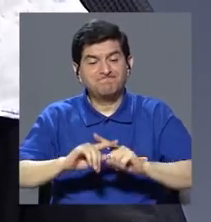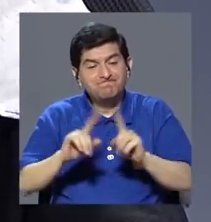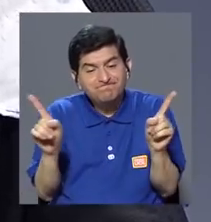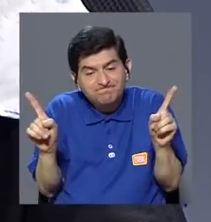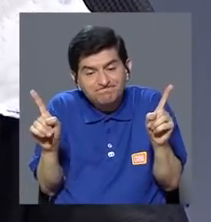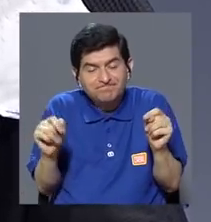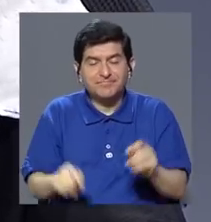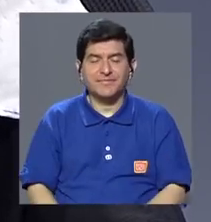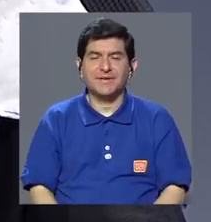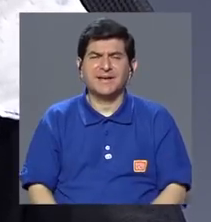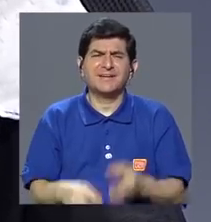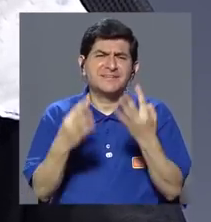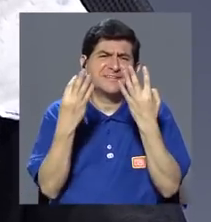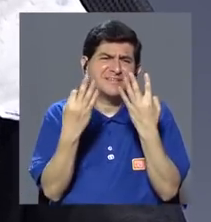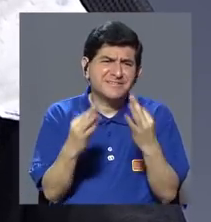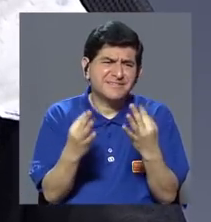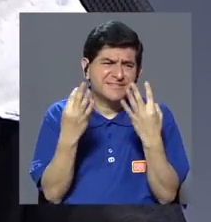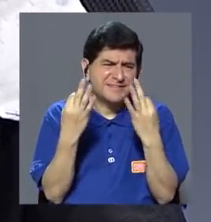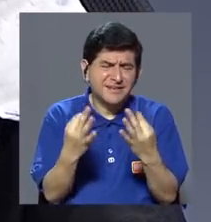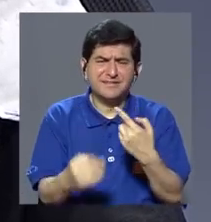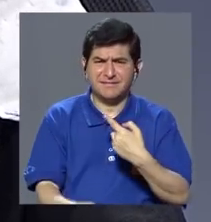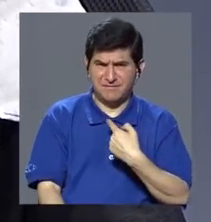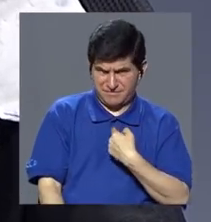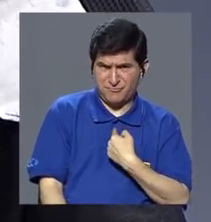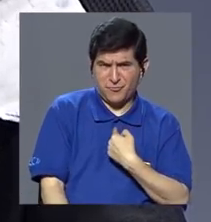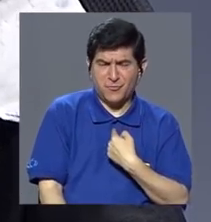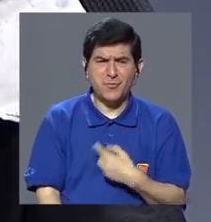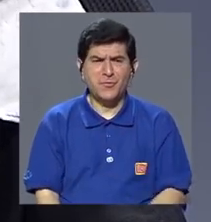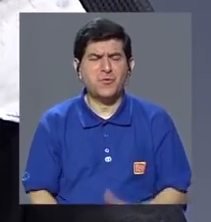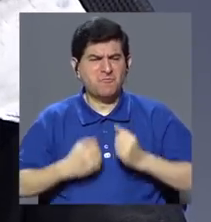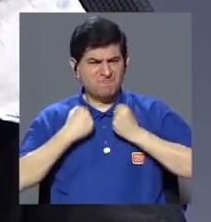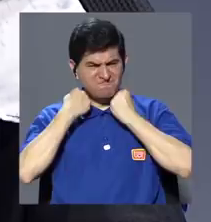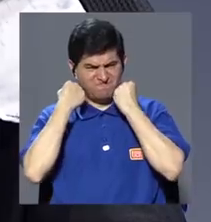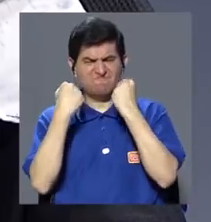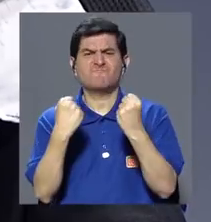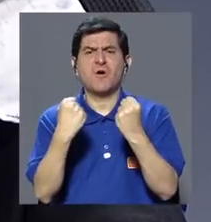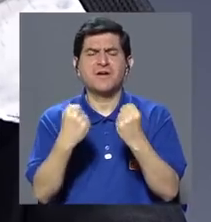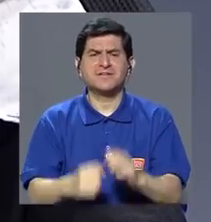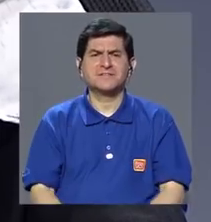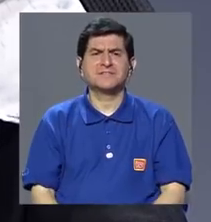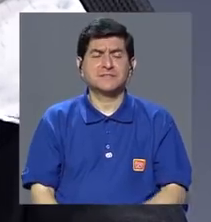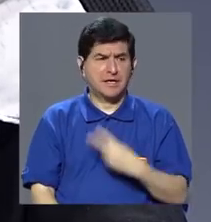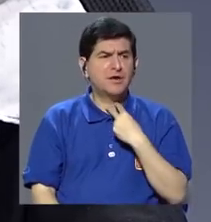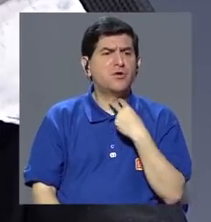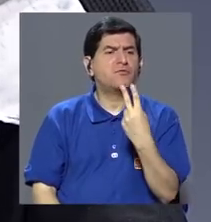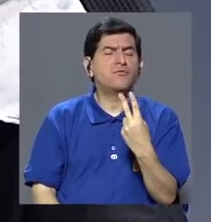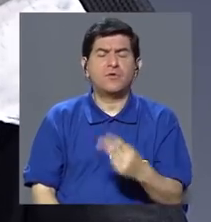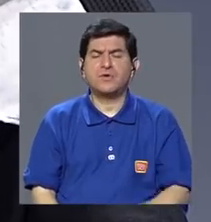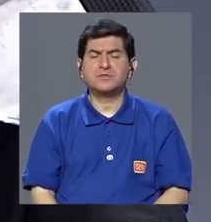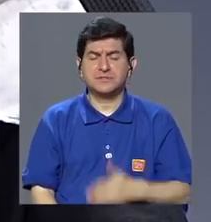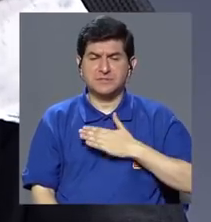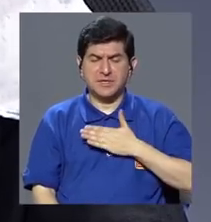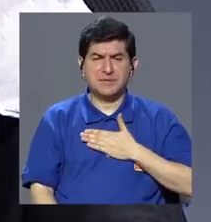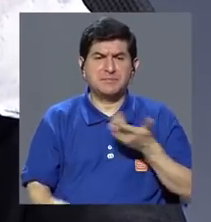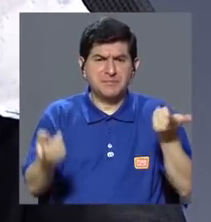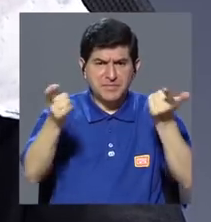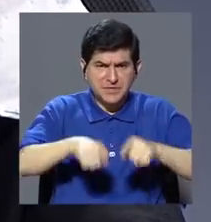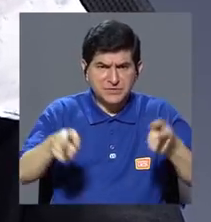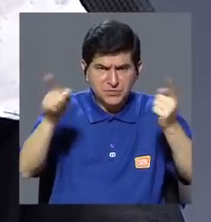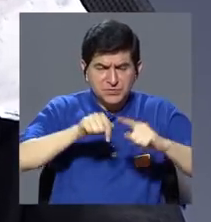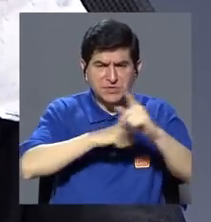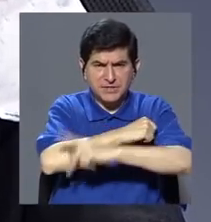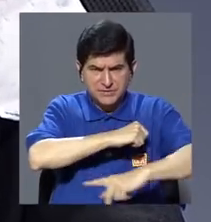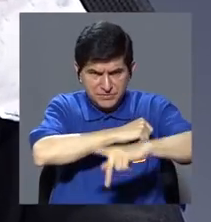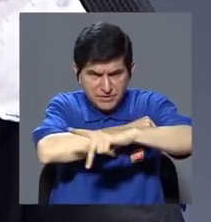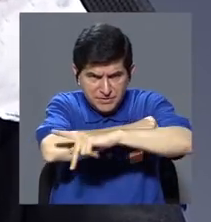trata se trata de eso verdad de ser fuerte de ser vocera de lo que realmente pasa en mi país porque